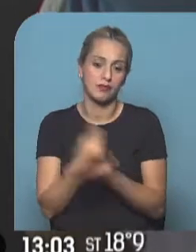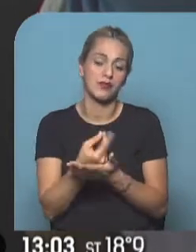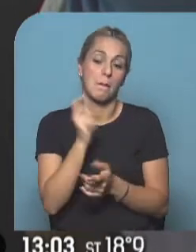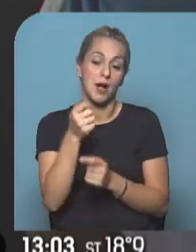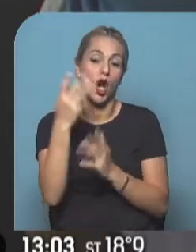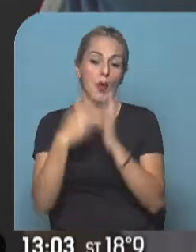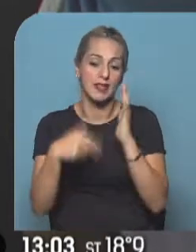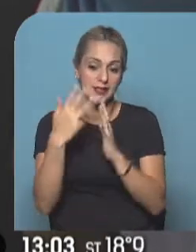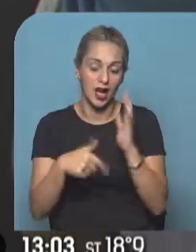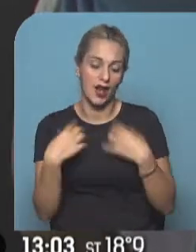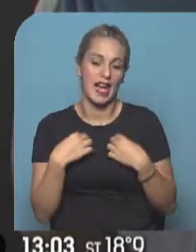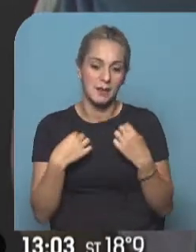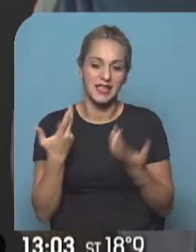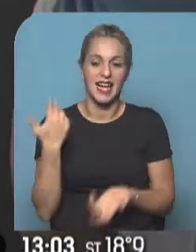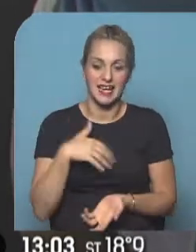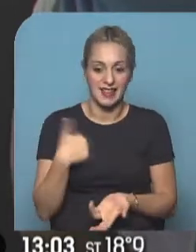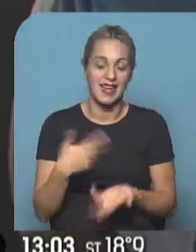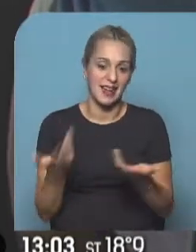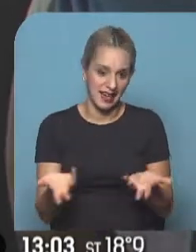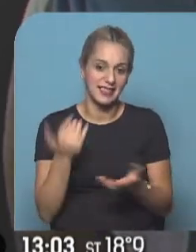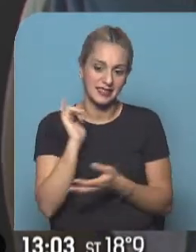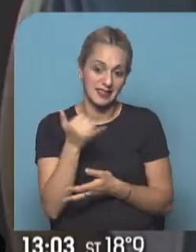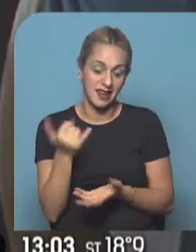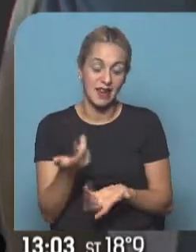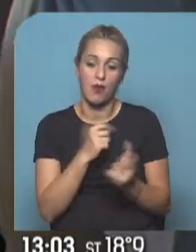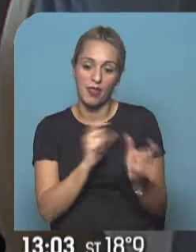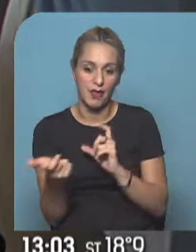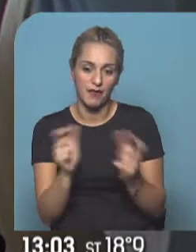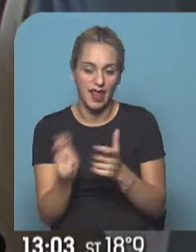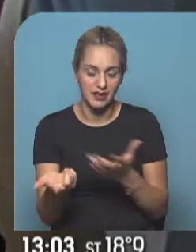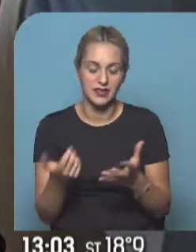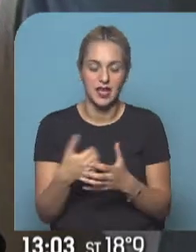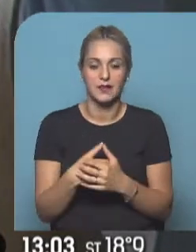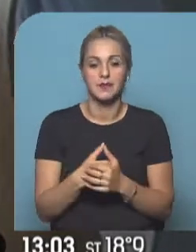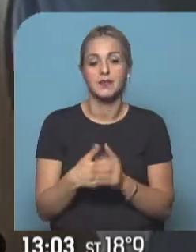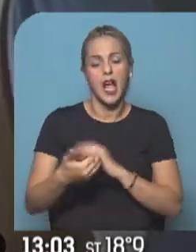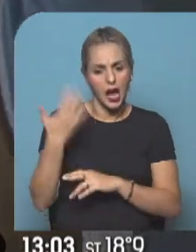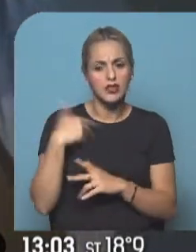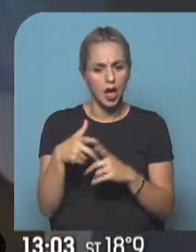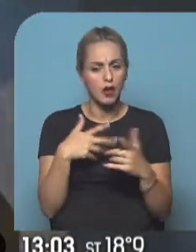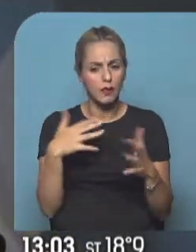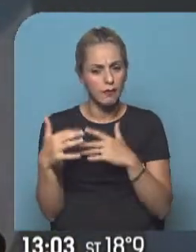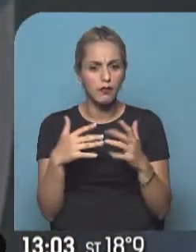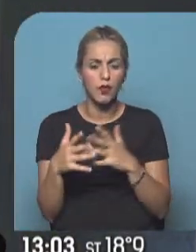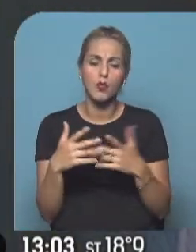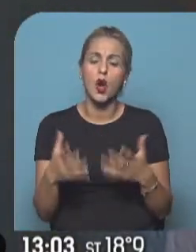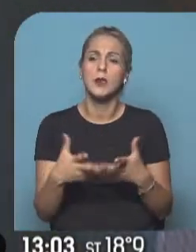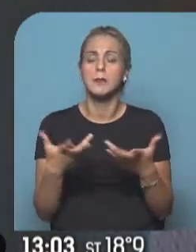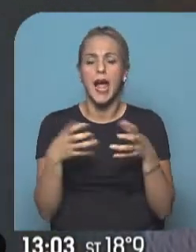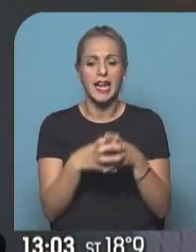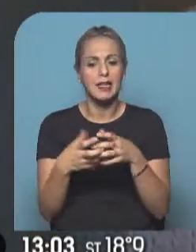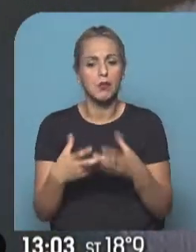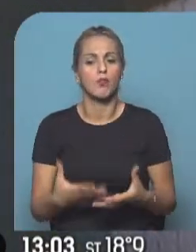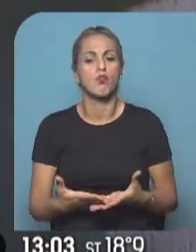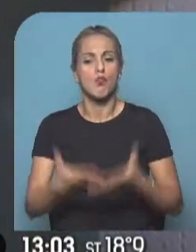con la camiseta de la selección argentina. ¿Está claro? Uh-huh. Esta fue la gran diferencia. A pesar de que ayer futbolísticamente mucho no aportó el equipo. Esta es